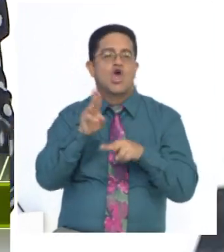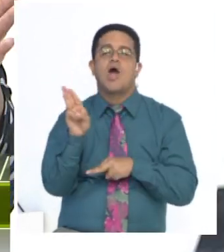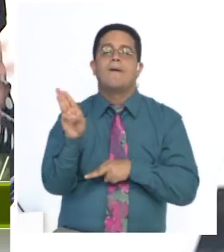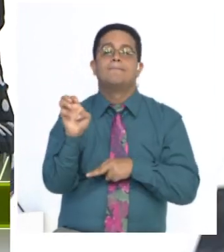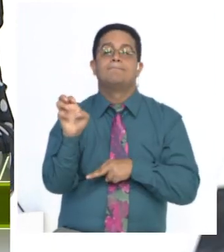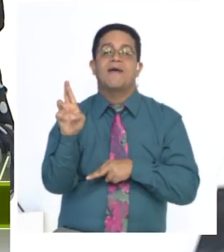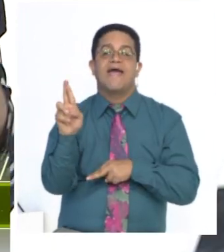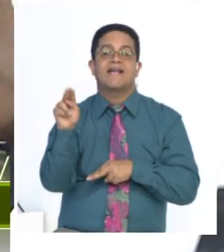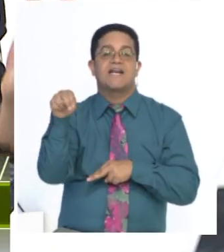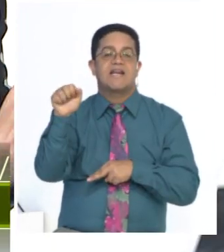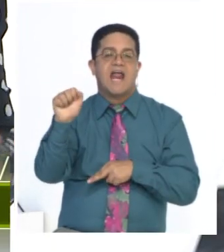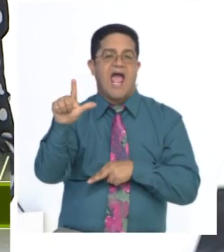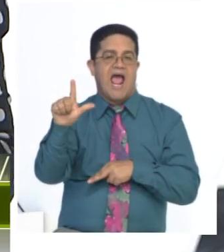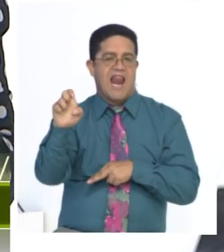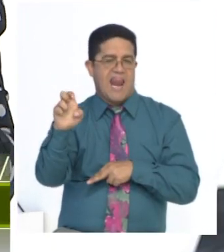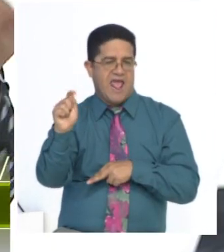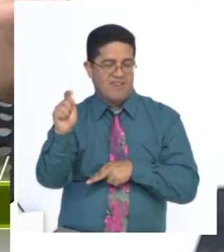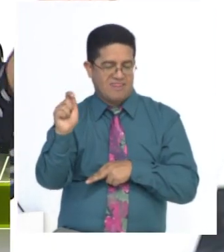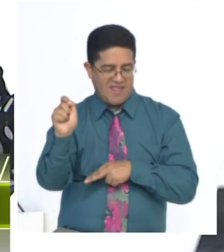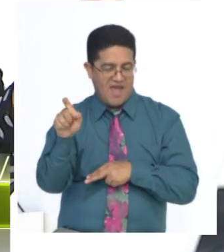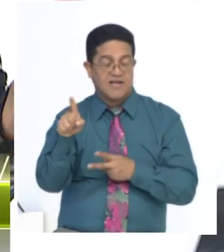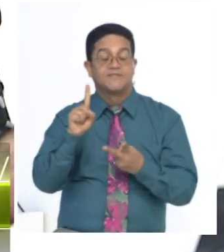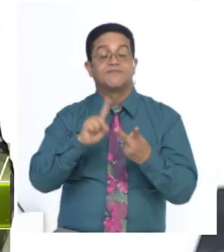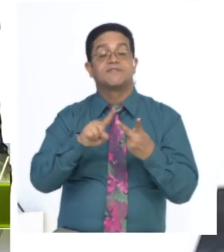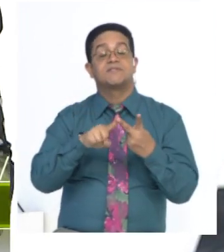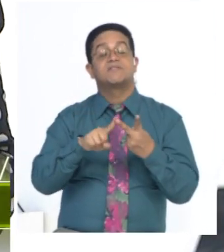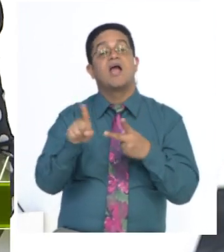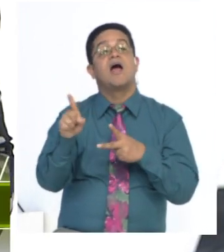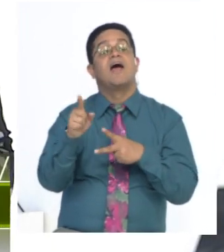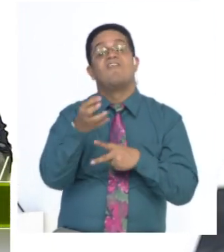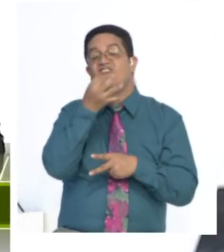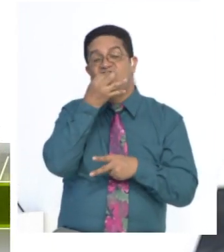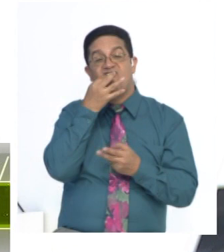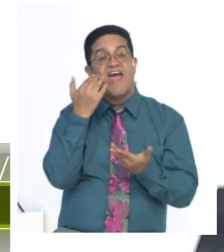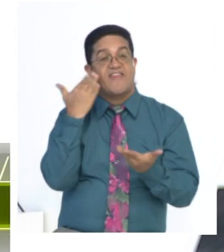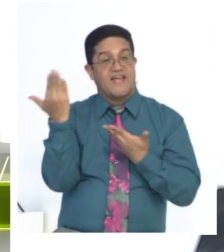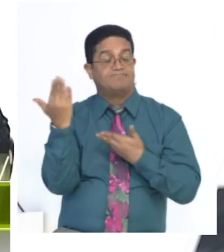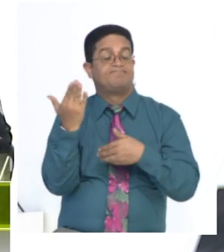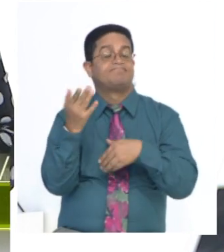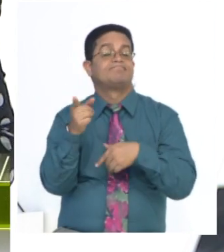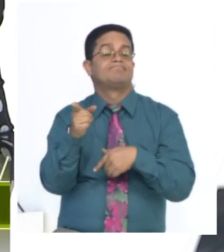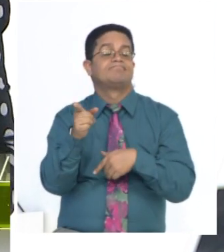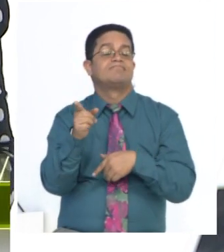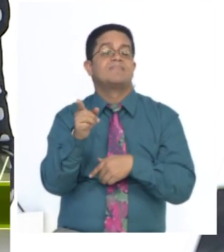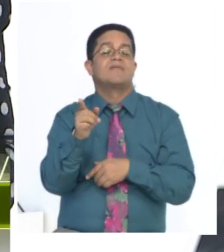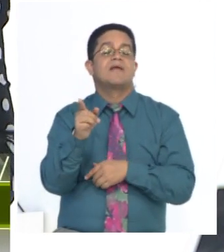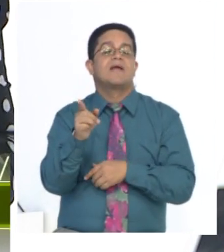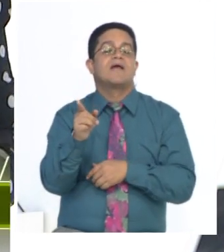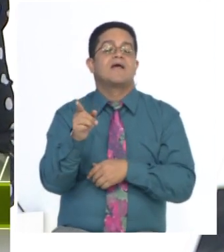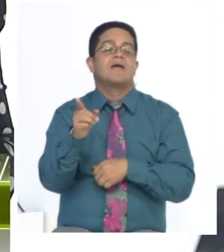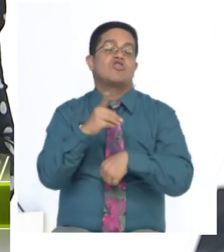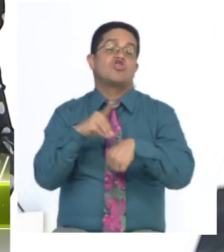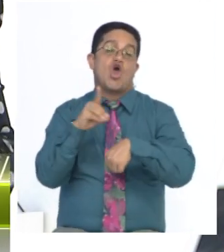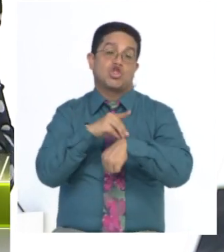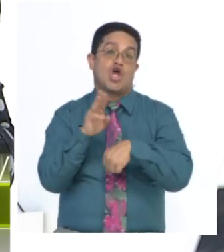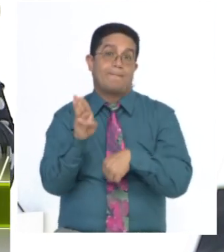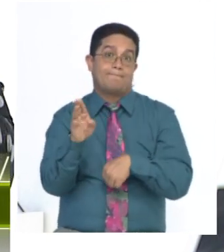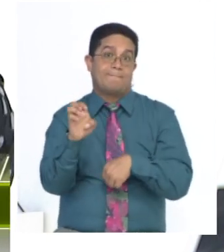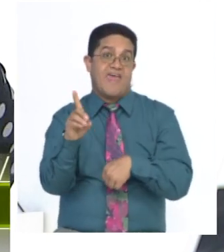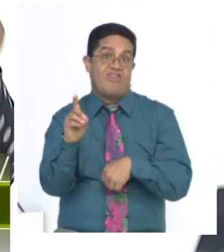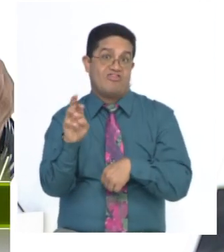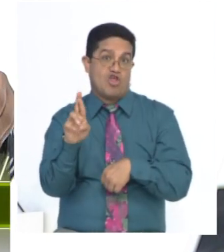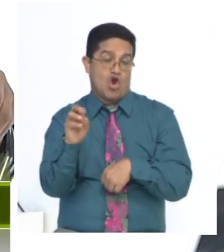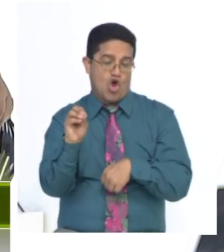Adams, neurocirujano, parte de este equipo, y el doctor Pedro, anestesiólogo. Estábamos hablando entonces del tipo